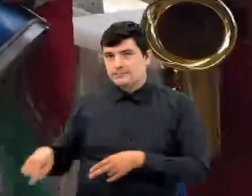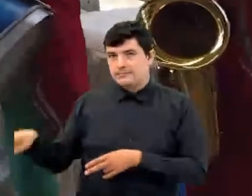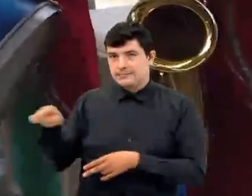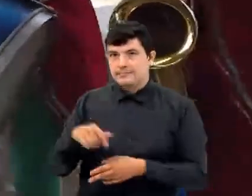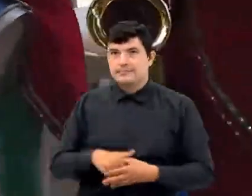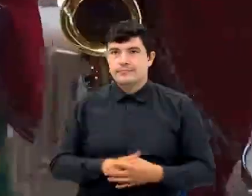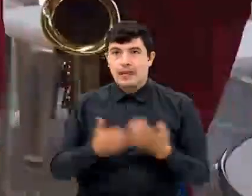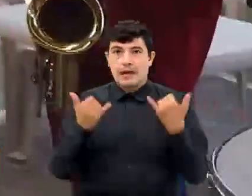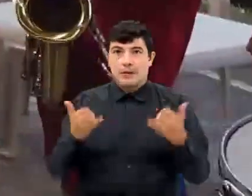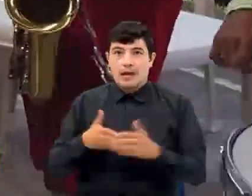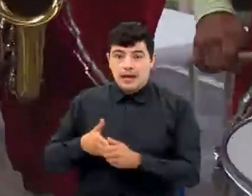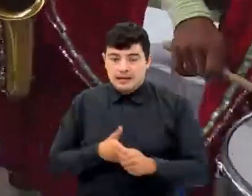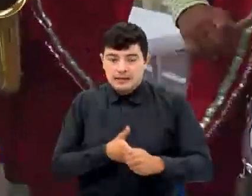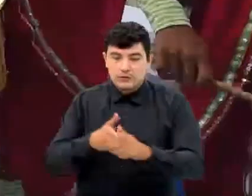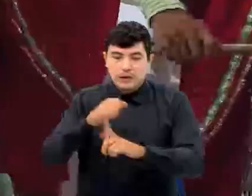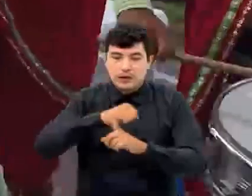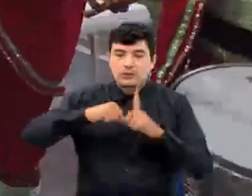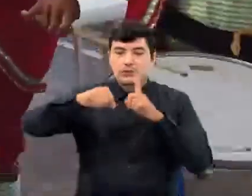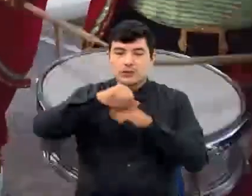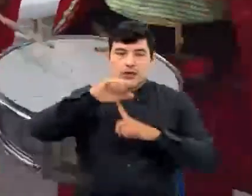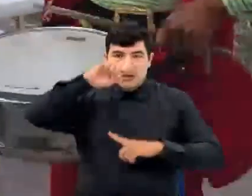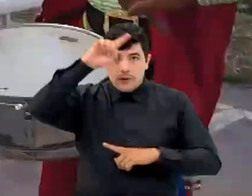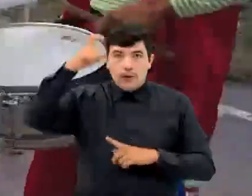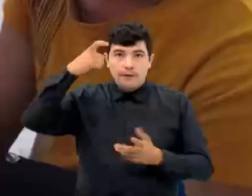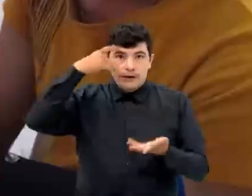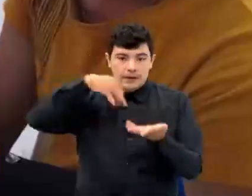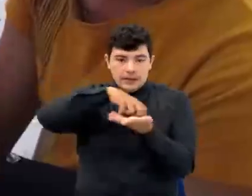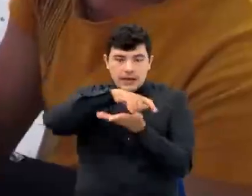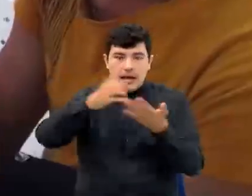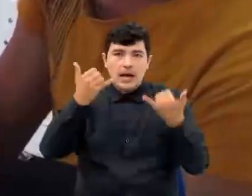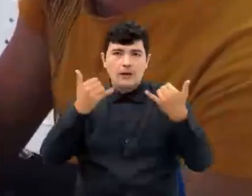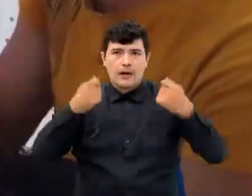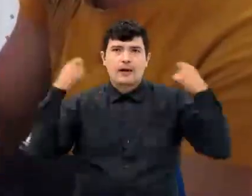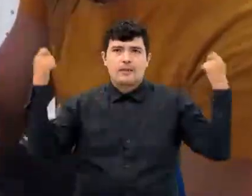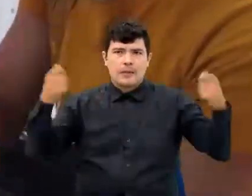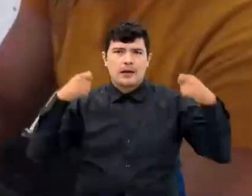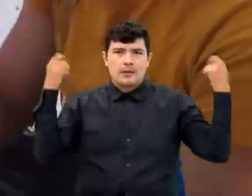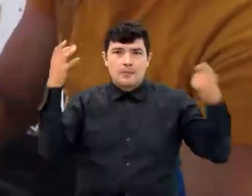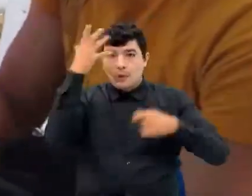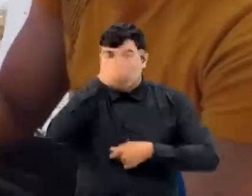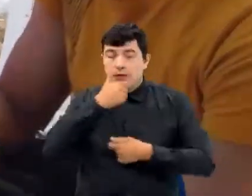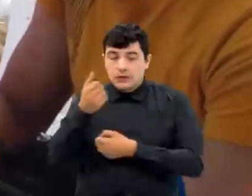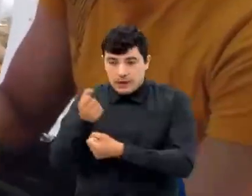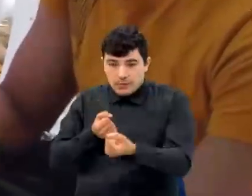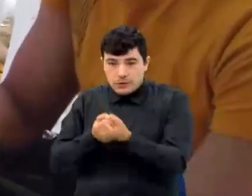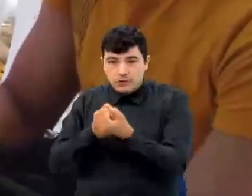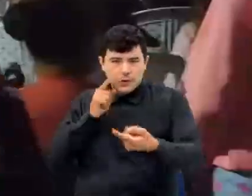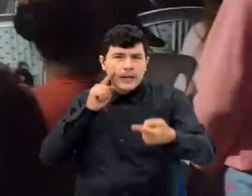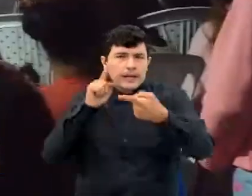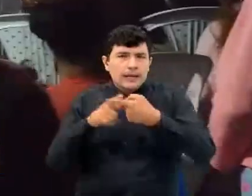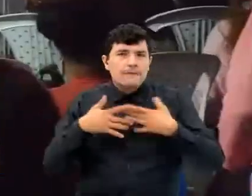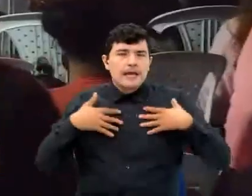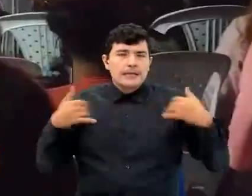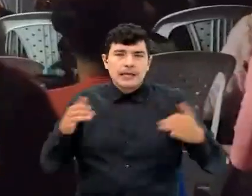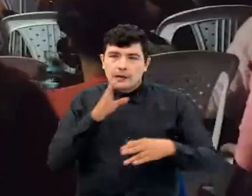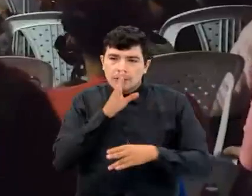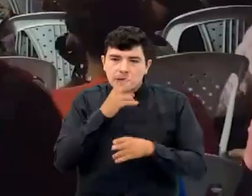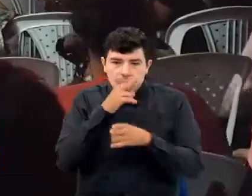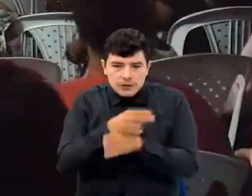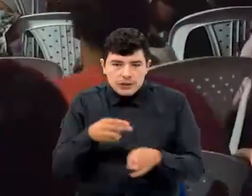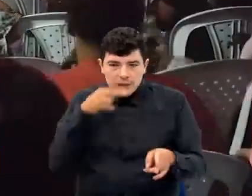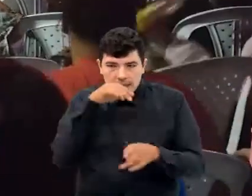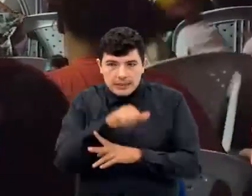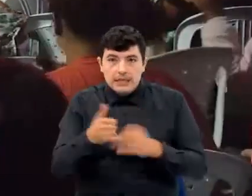La gestora social y el gobernador de Santander lanzan esta bonita convocatoria que busca llevar felicidad a los más pequeños en las